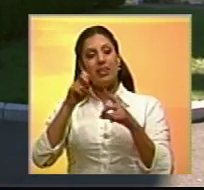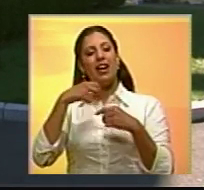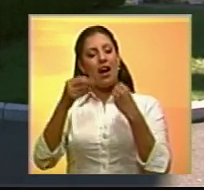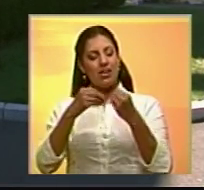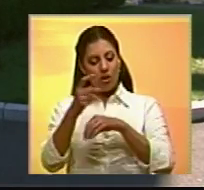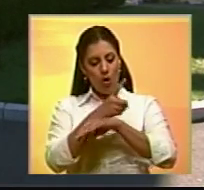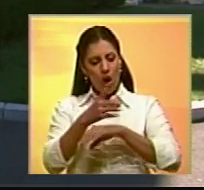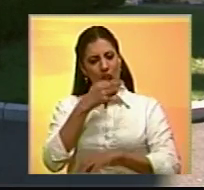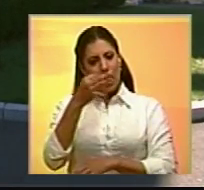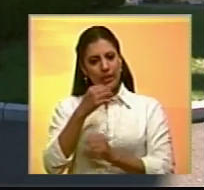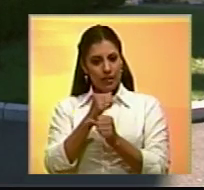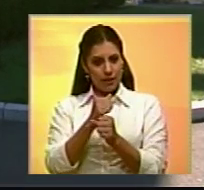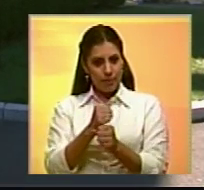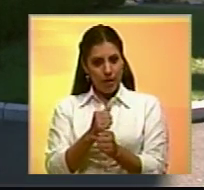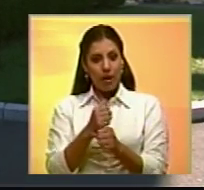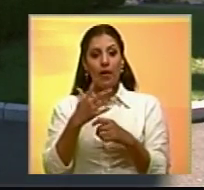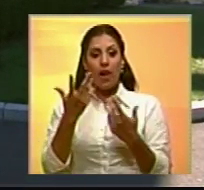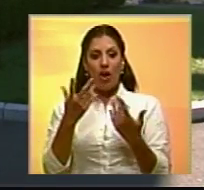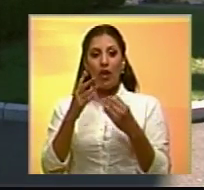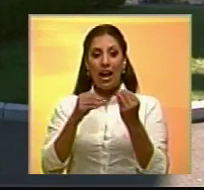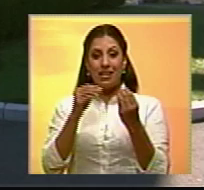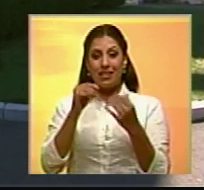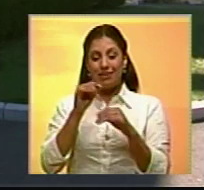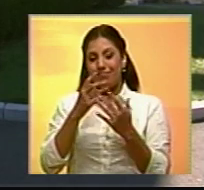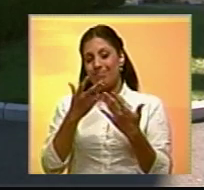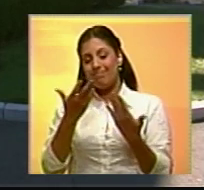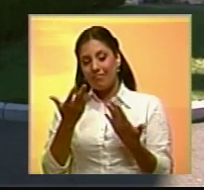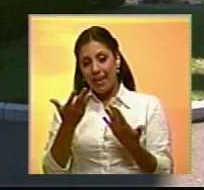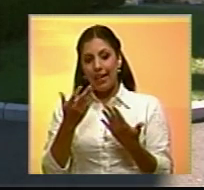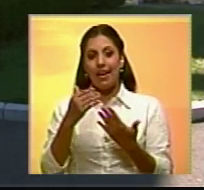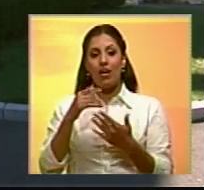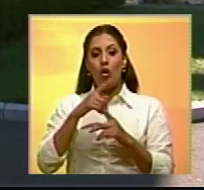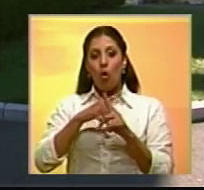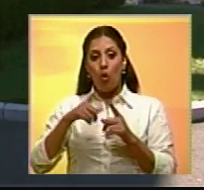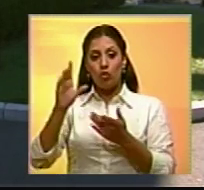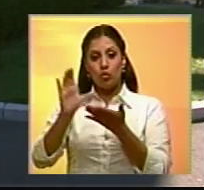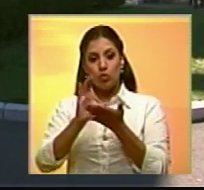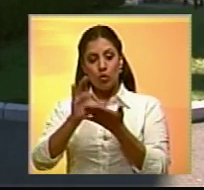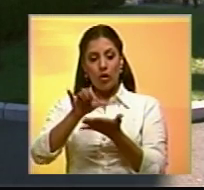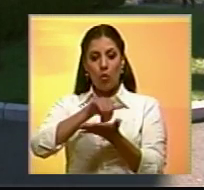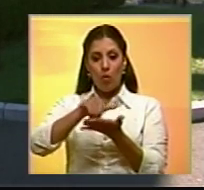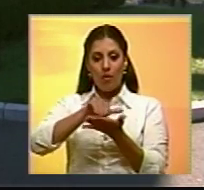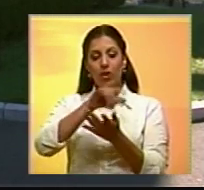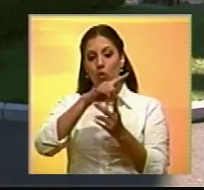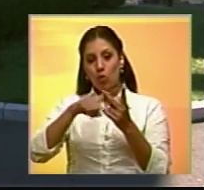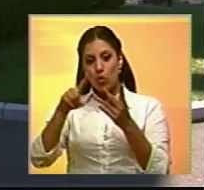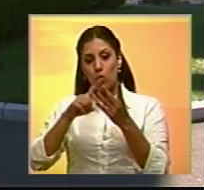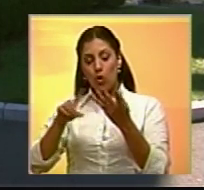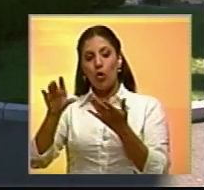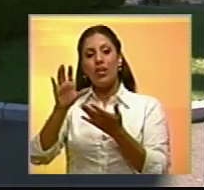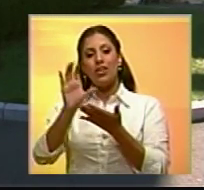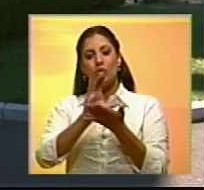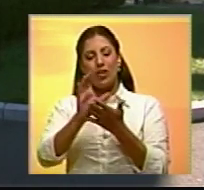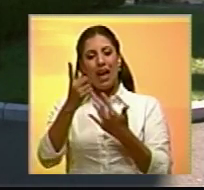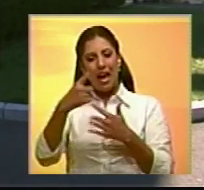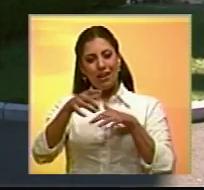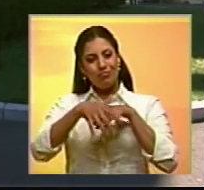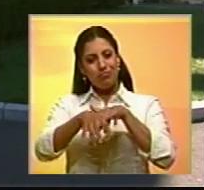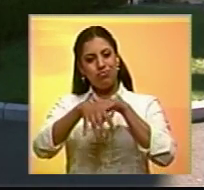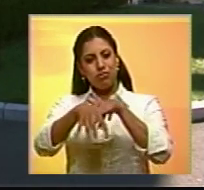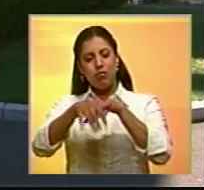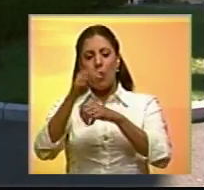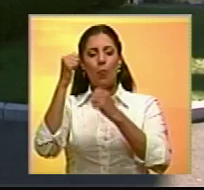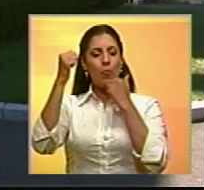será en horas de la tarde y esto está ocurriendo mientras en ciudades como Nueva York y otras ciudades hay movilizaciones